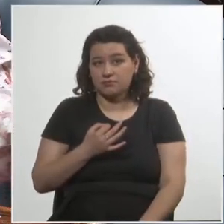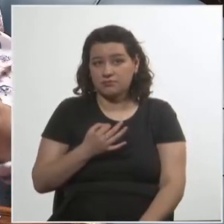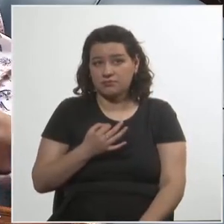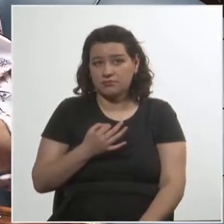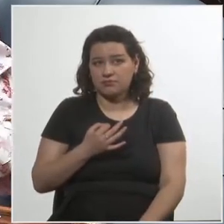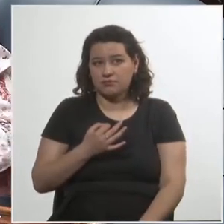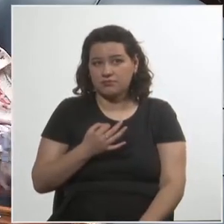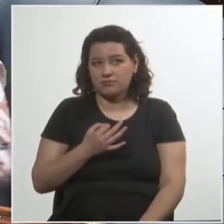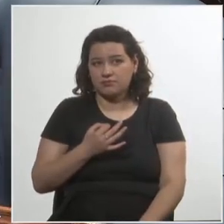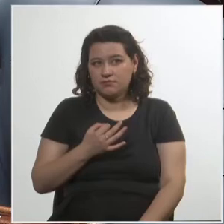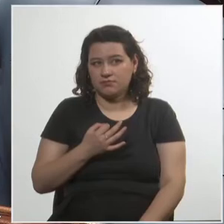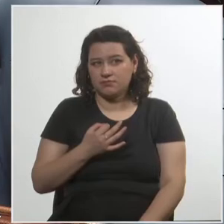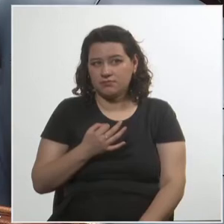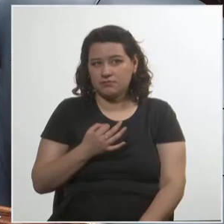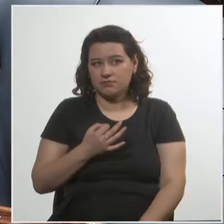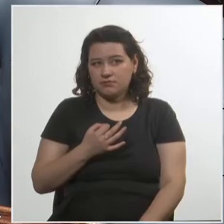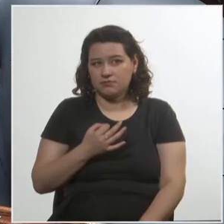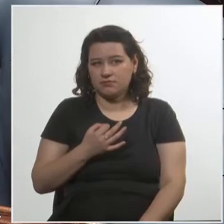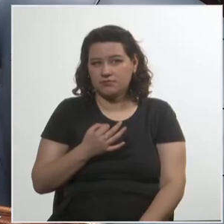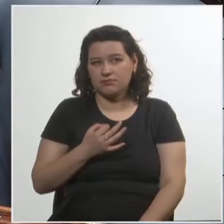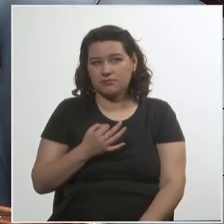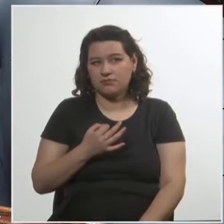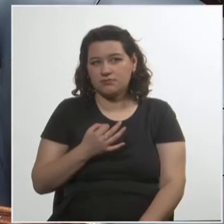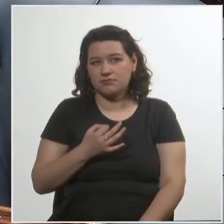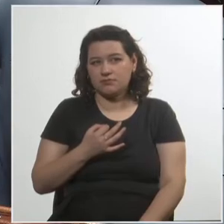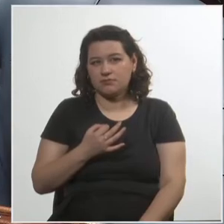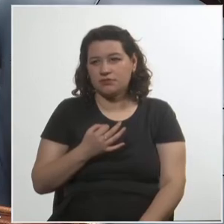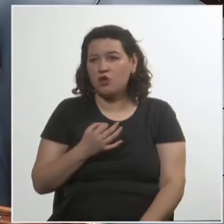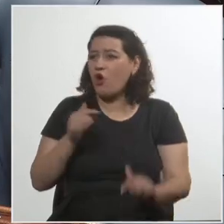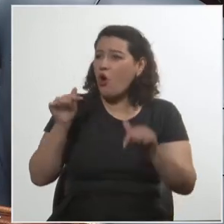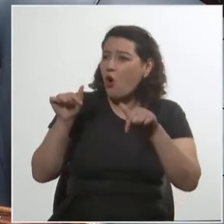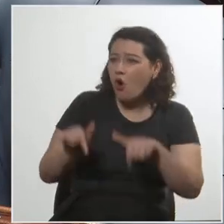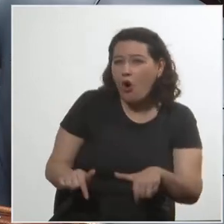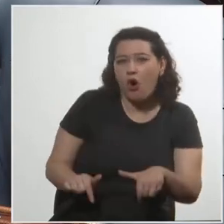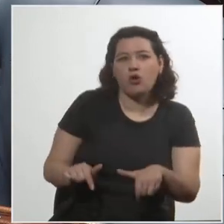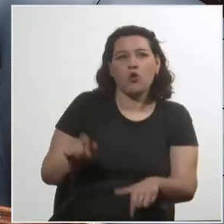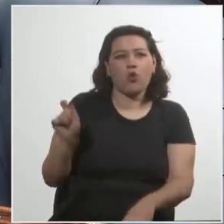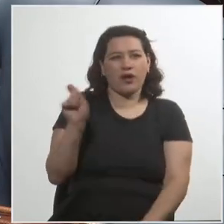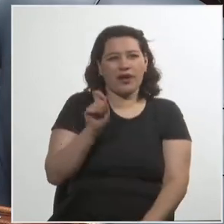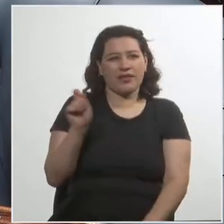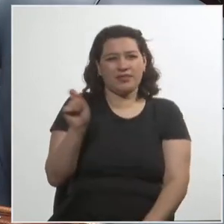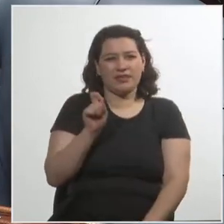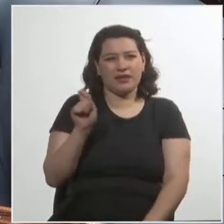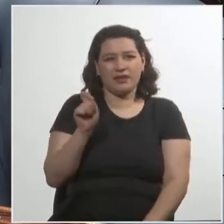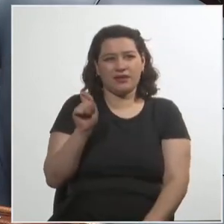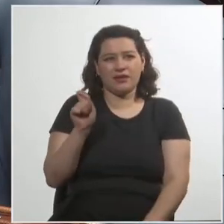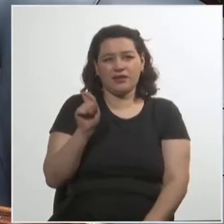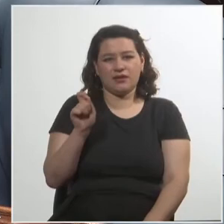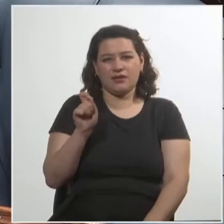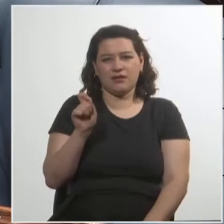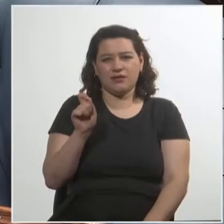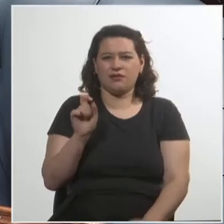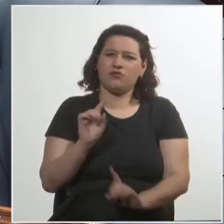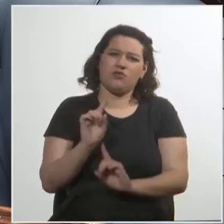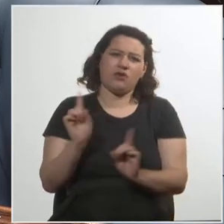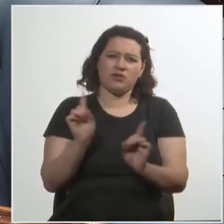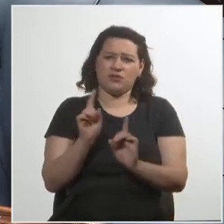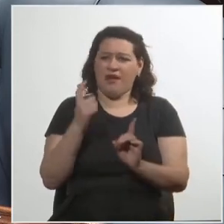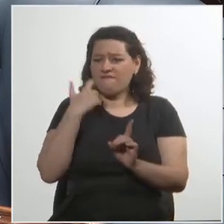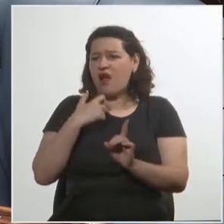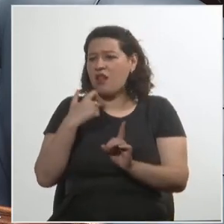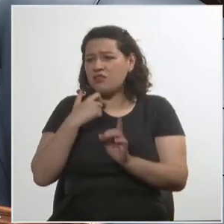no suena como algo que hoy tengamos que estar tratando con esta celeridad y con esta falta de precisión